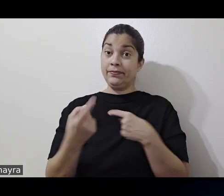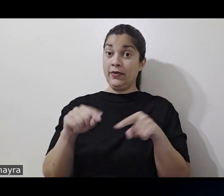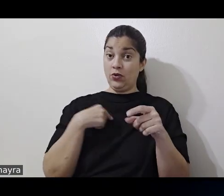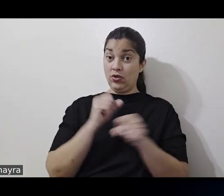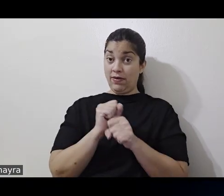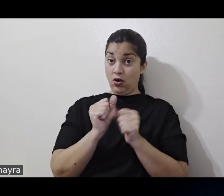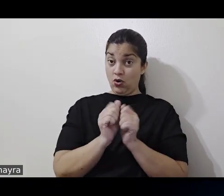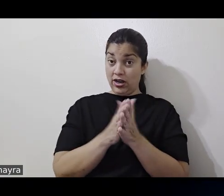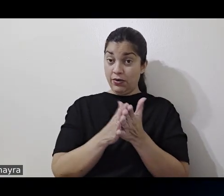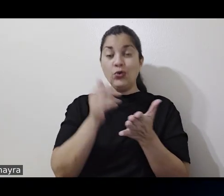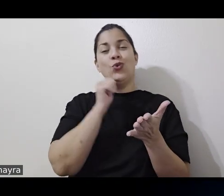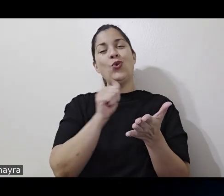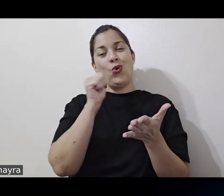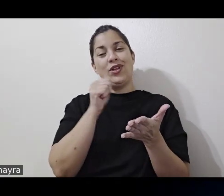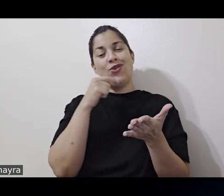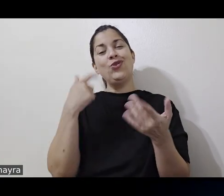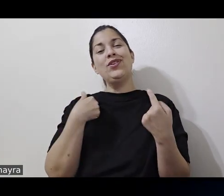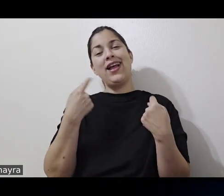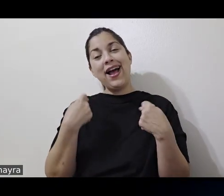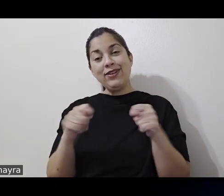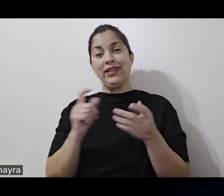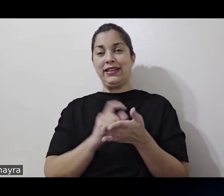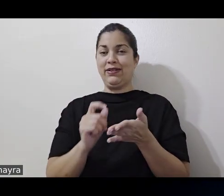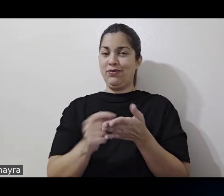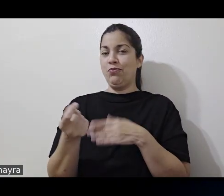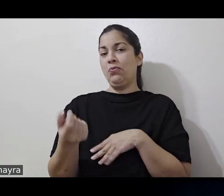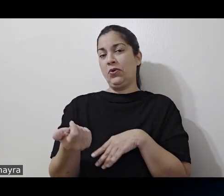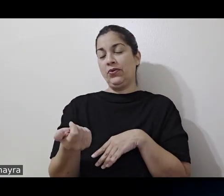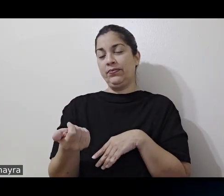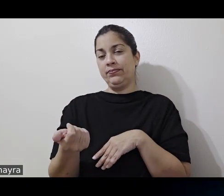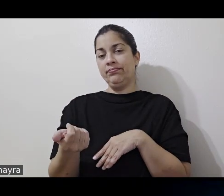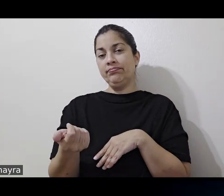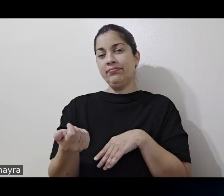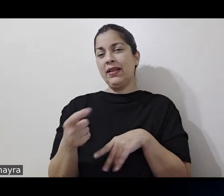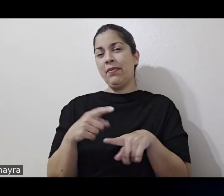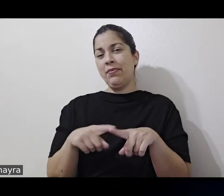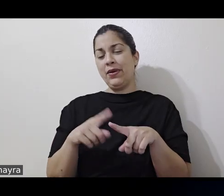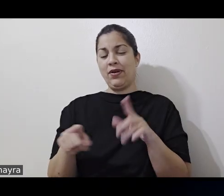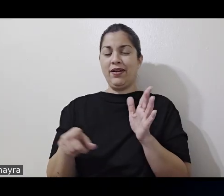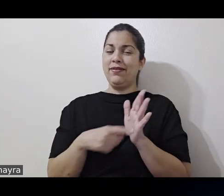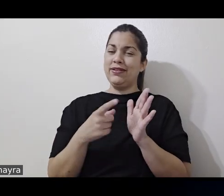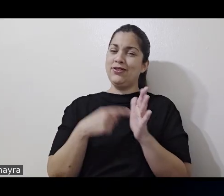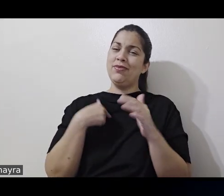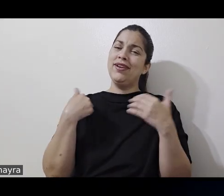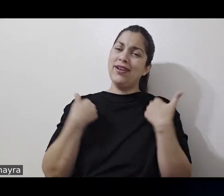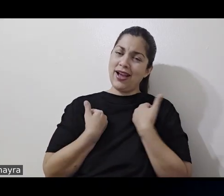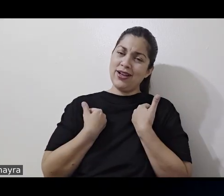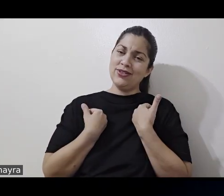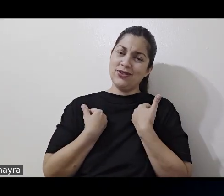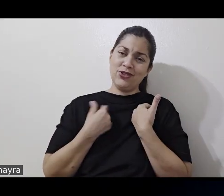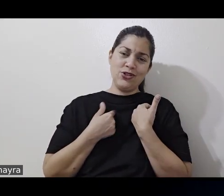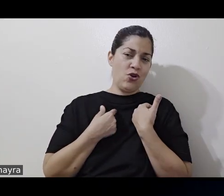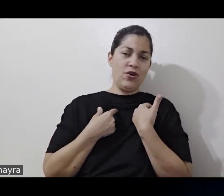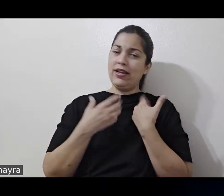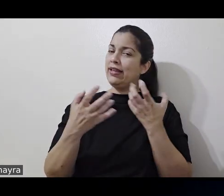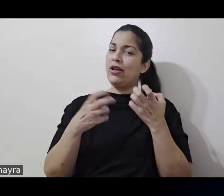libros, pues todos los días trato de escribir un poquito y de estructurarme, pero llega el momento en que me canso y el cuerpo lo que me pide es